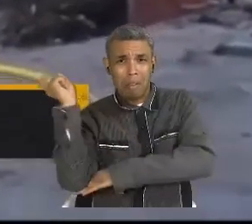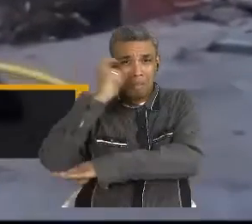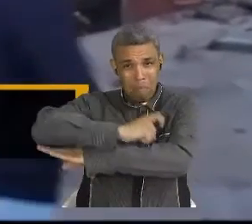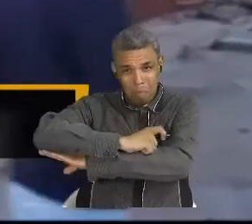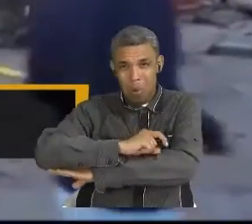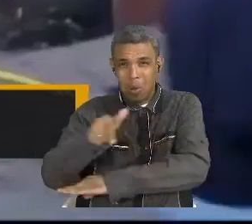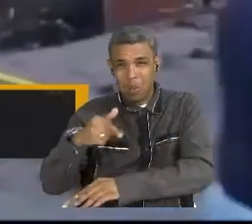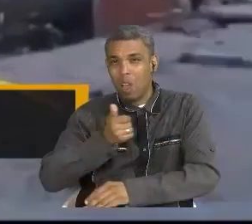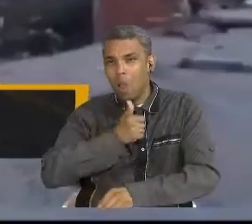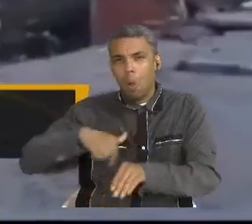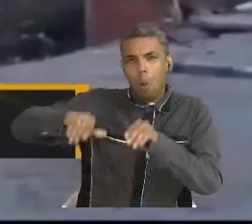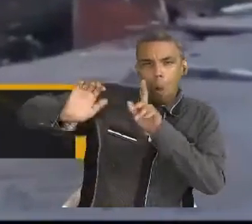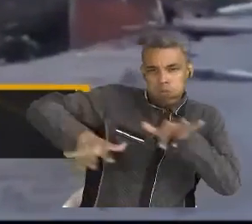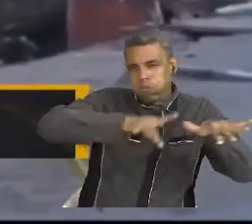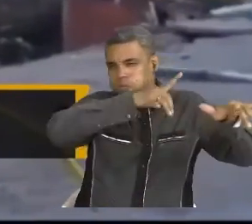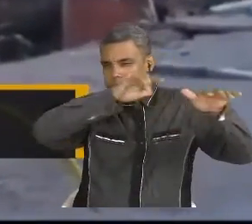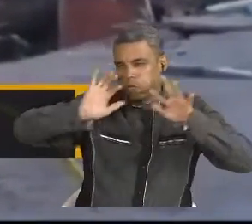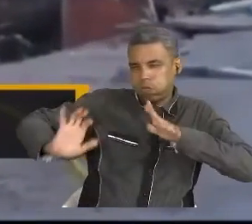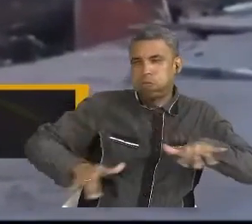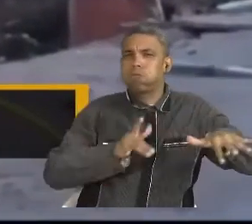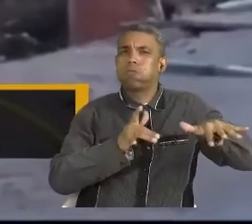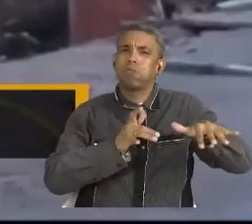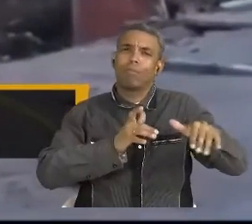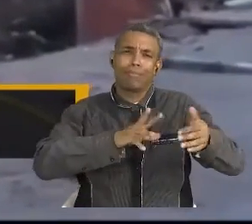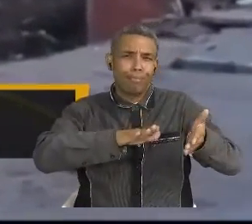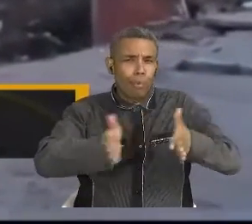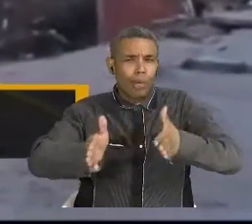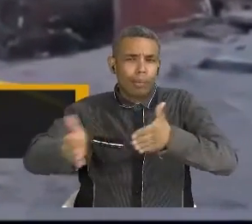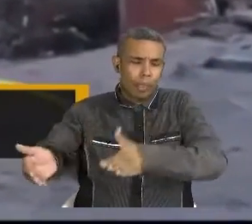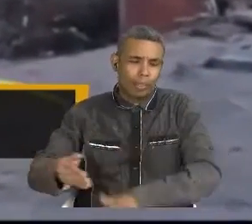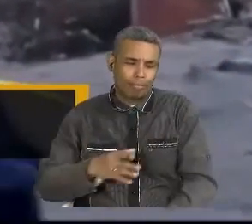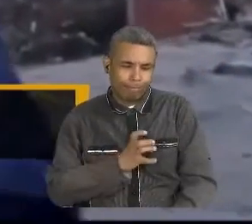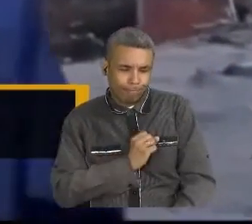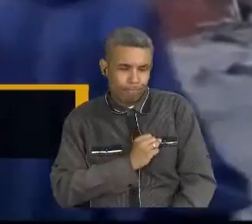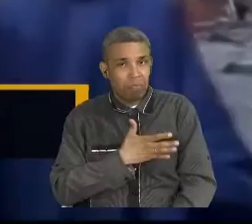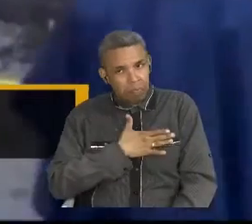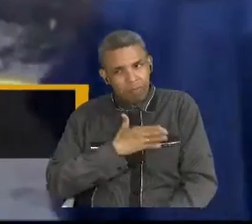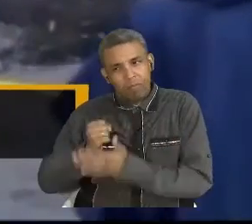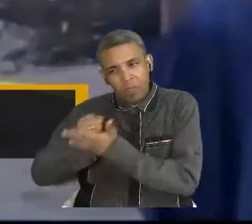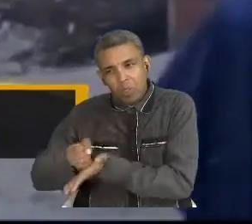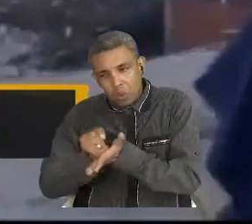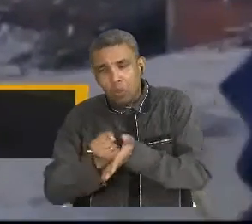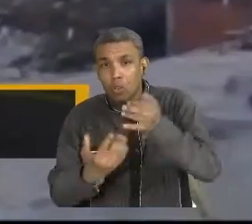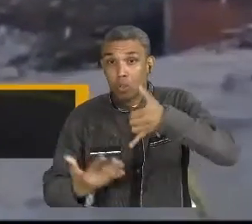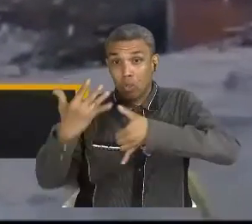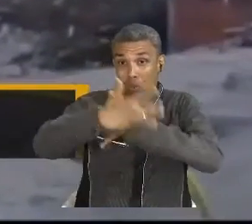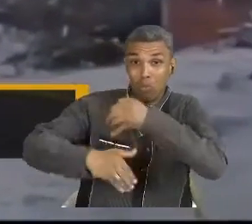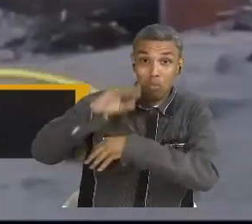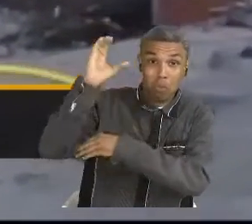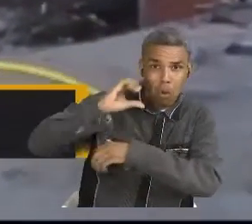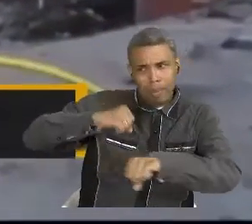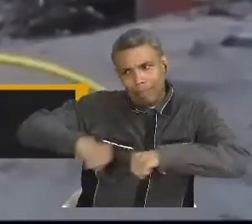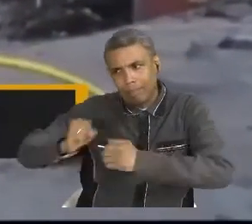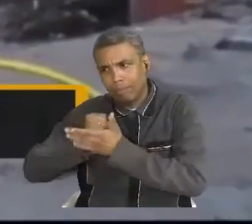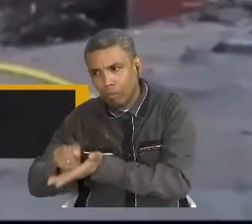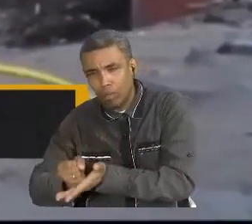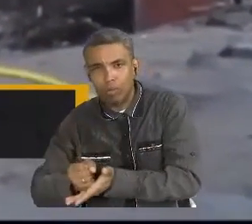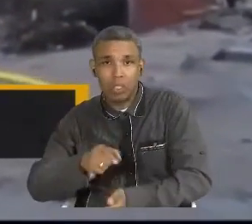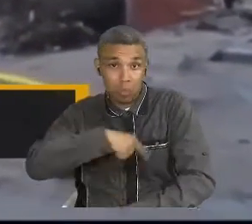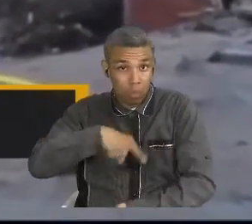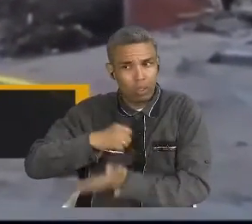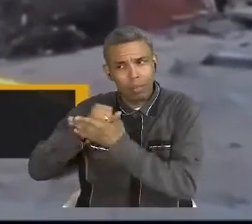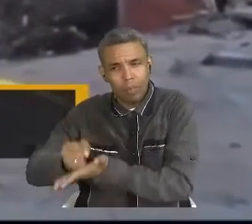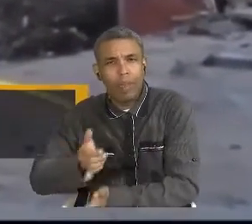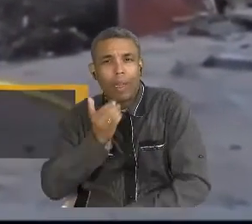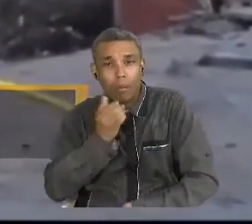de todo un país. Es importante que la solidaridad de los barranqueños también se haga presente. Recuerde, hoy por ellos, mañana